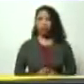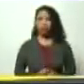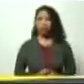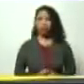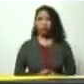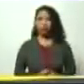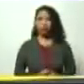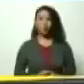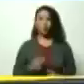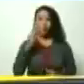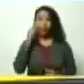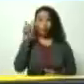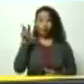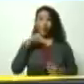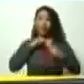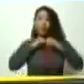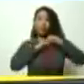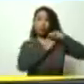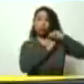Ahí queda torcida.